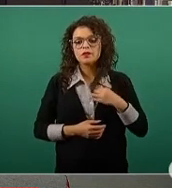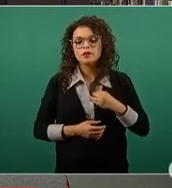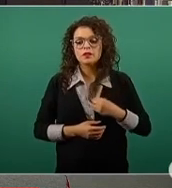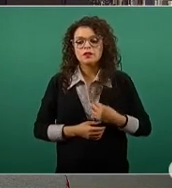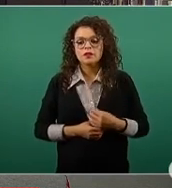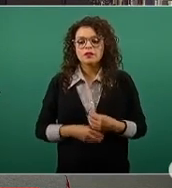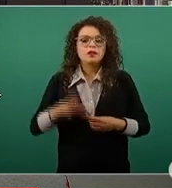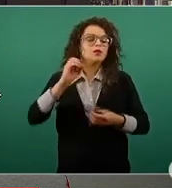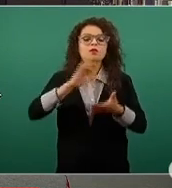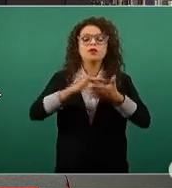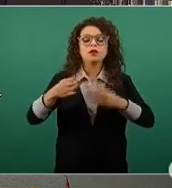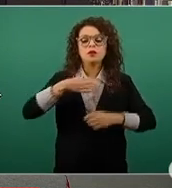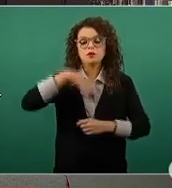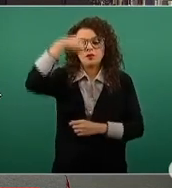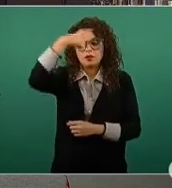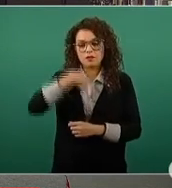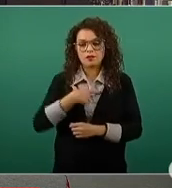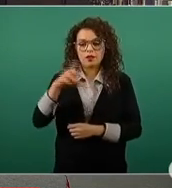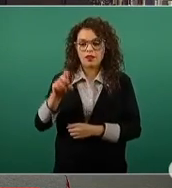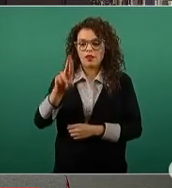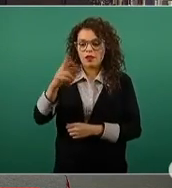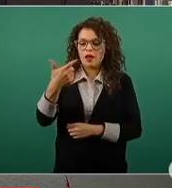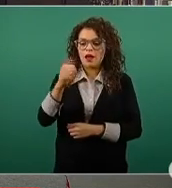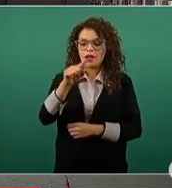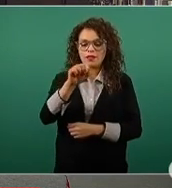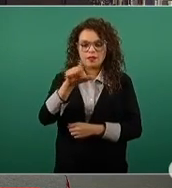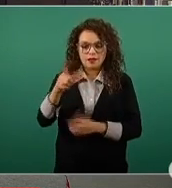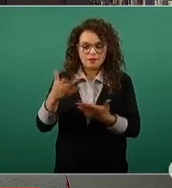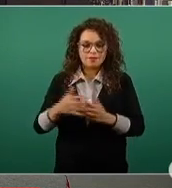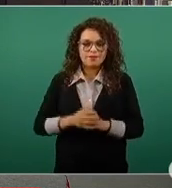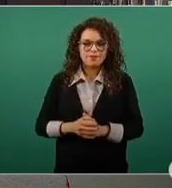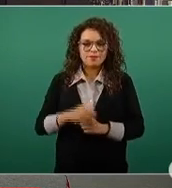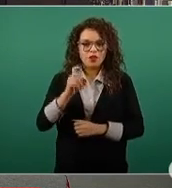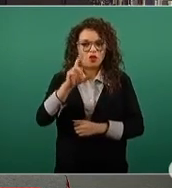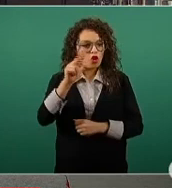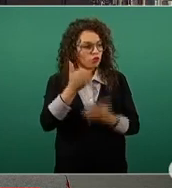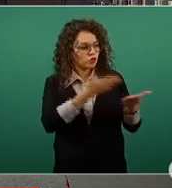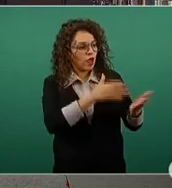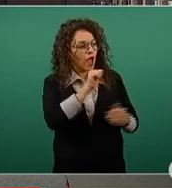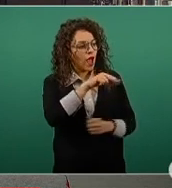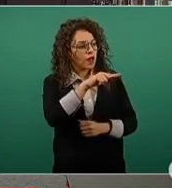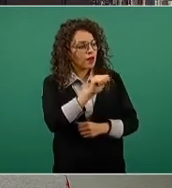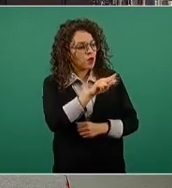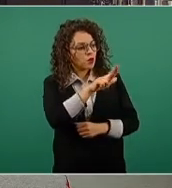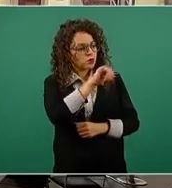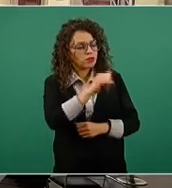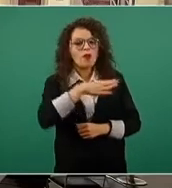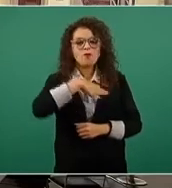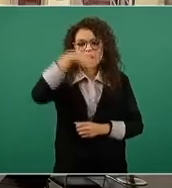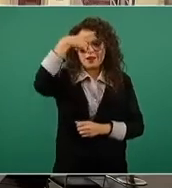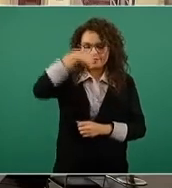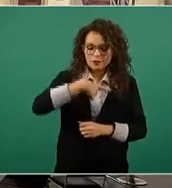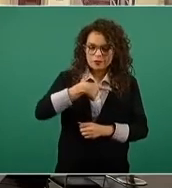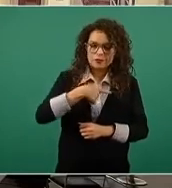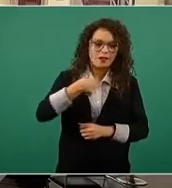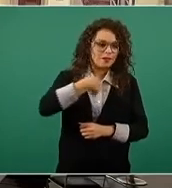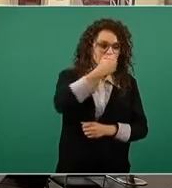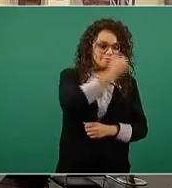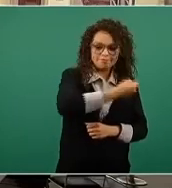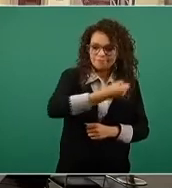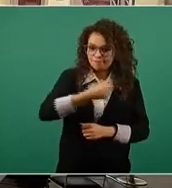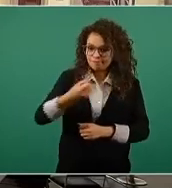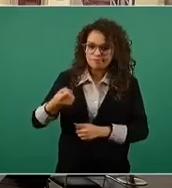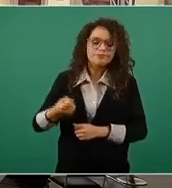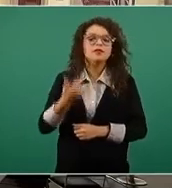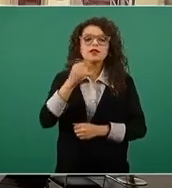Muchas gracias. Buenas noches, doctor Hugo López-Gatell, doctora Ana Lucía, muy buenas noches. Mandamos un saludo al presidente